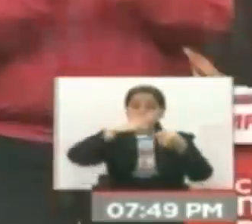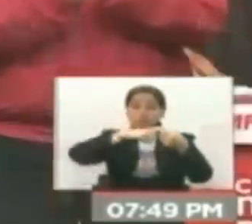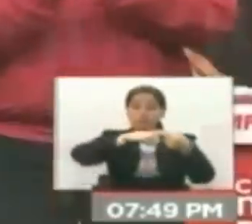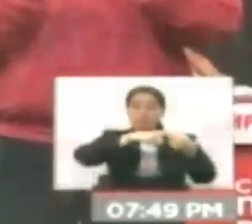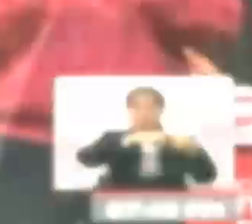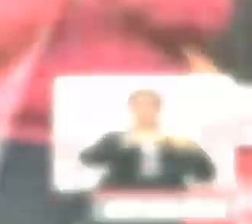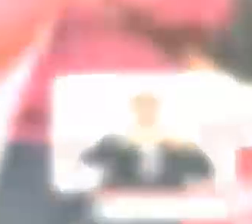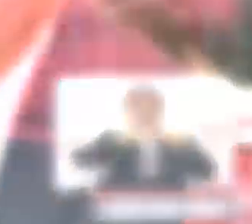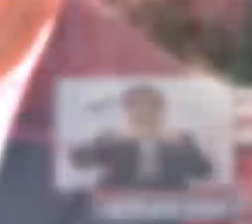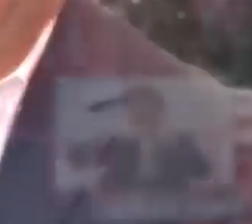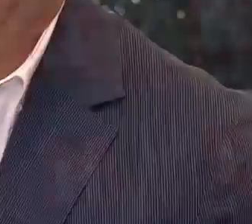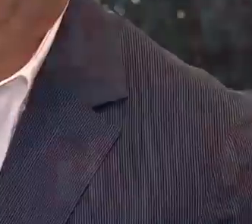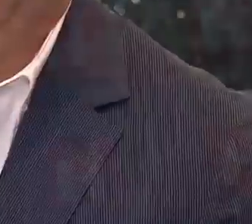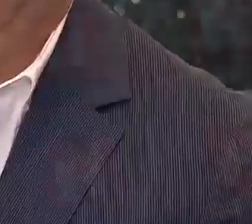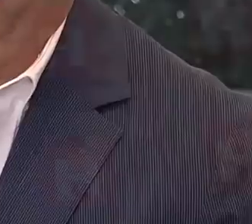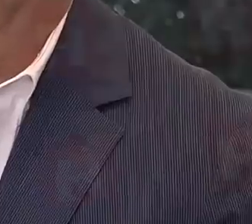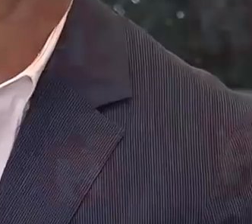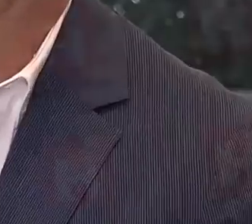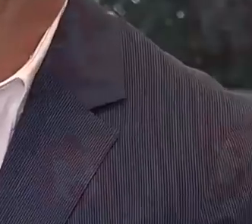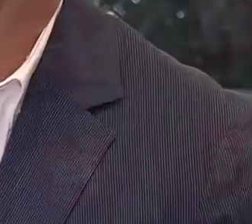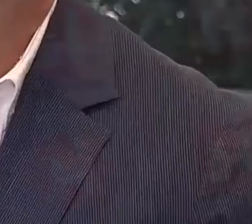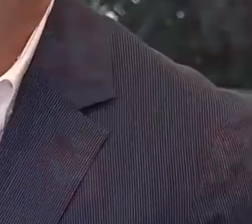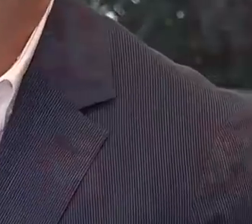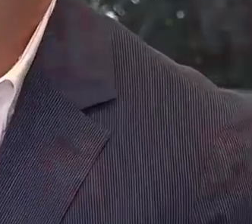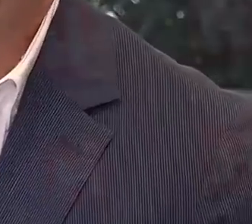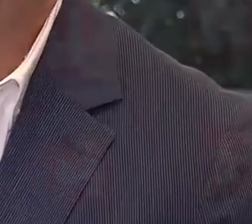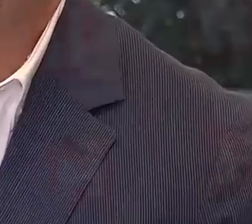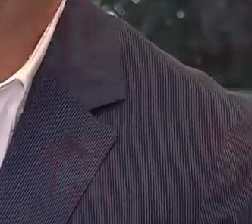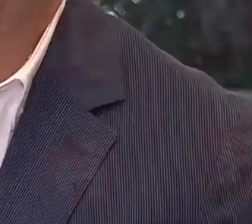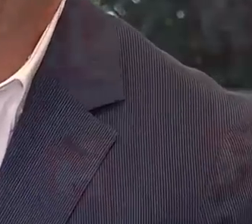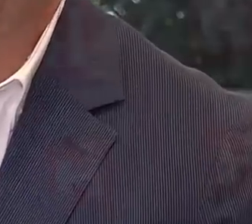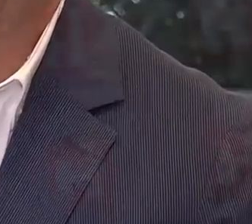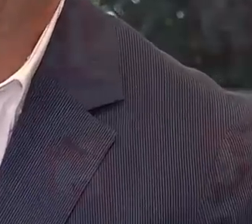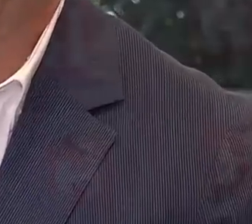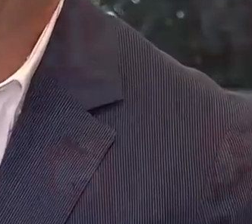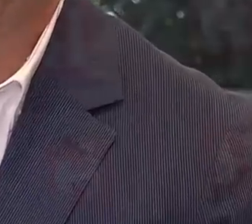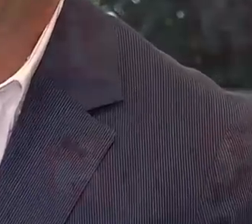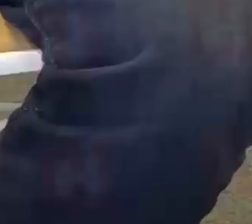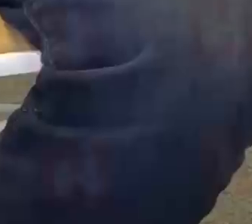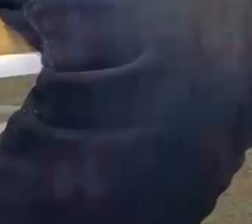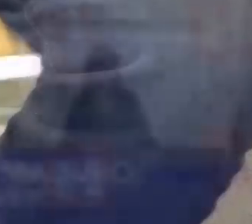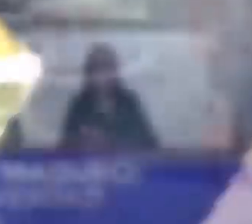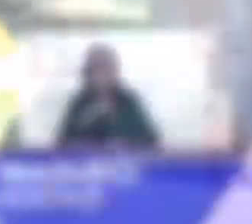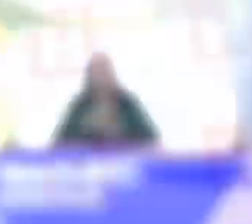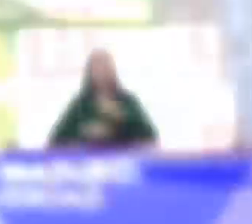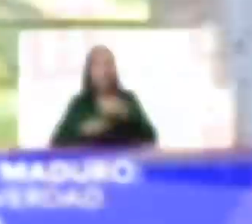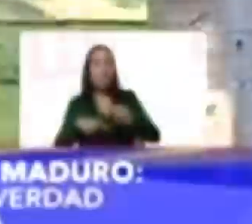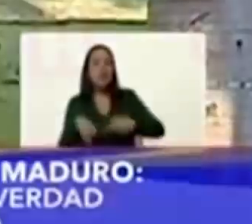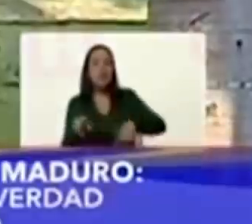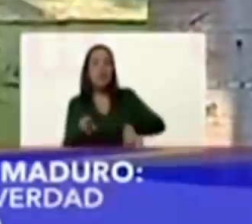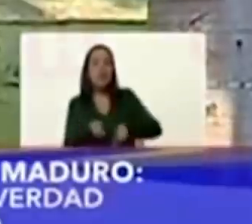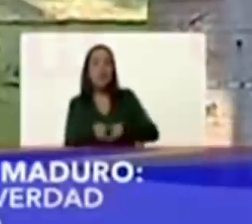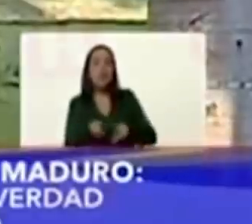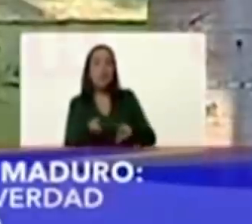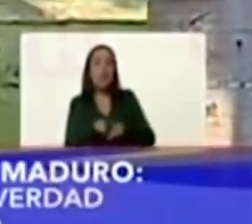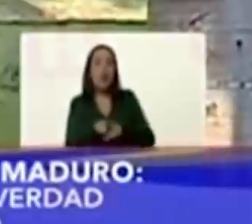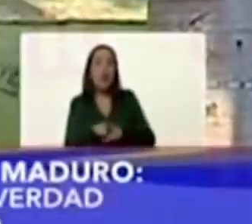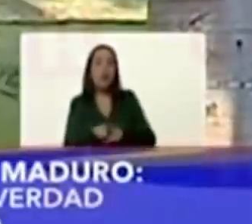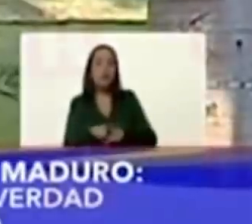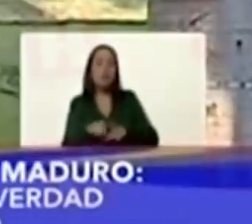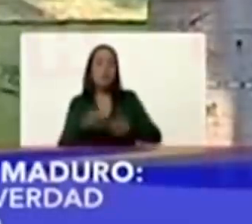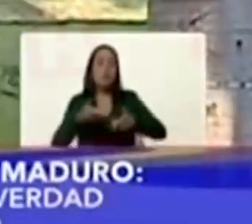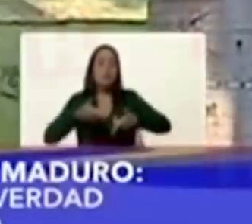lo han demostrado su firme y decidido apoyo hasta conseguir la libertad de venezuela por otro lado el líder del régimen nicolás maduro